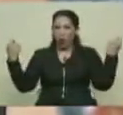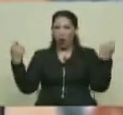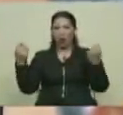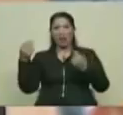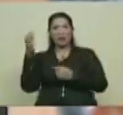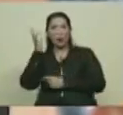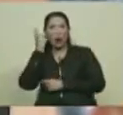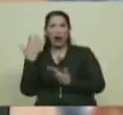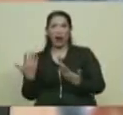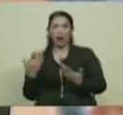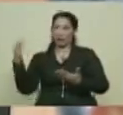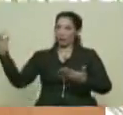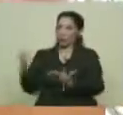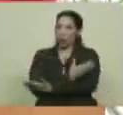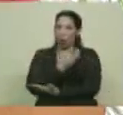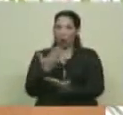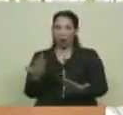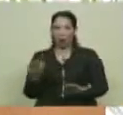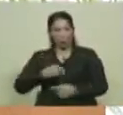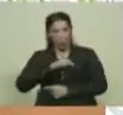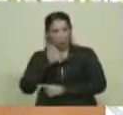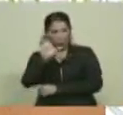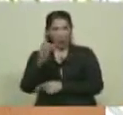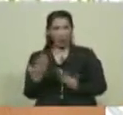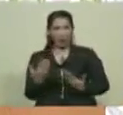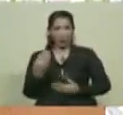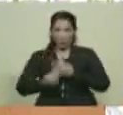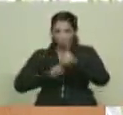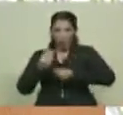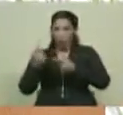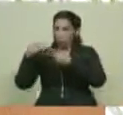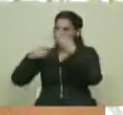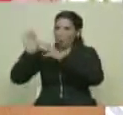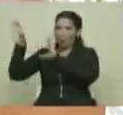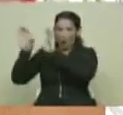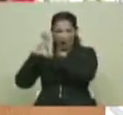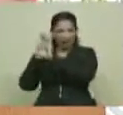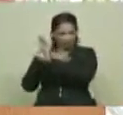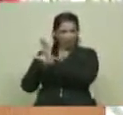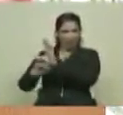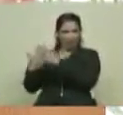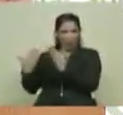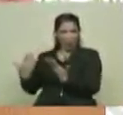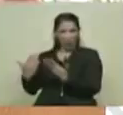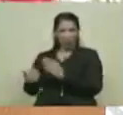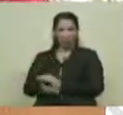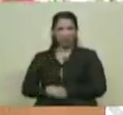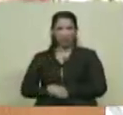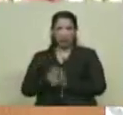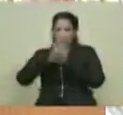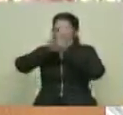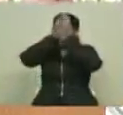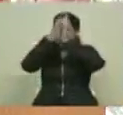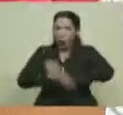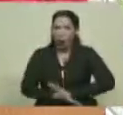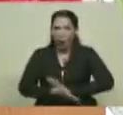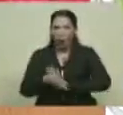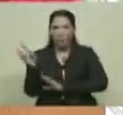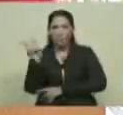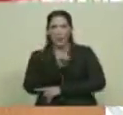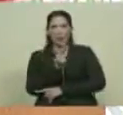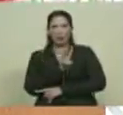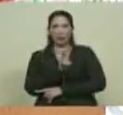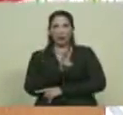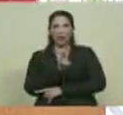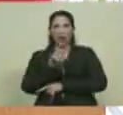llevarse las riquezas de nuestro país como lo han hecho en otros países? ¿A destruir nuestro país para después